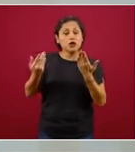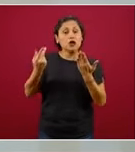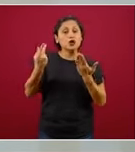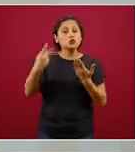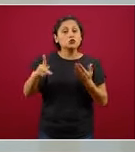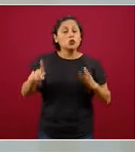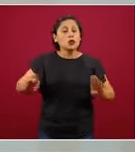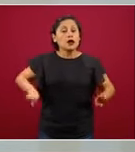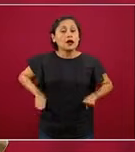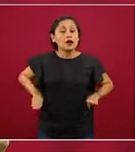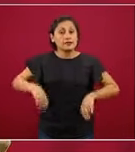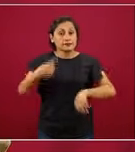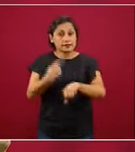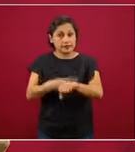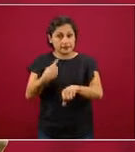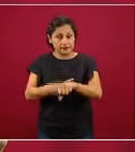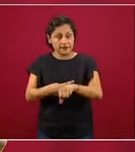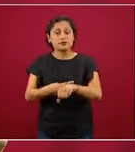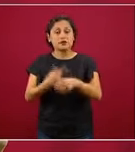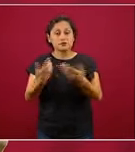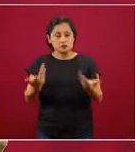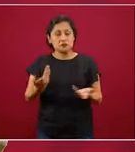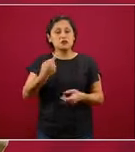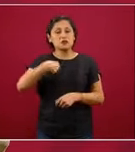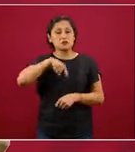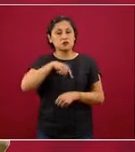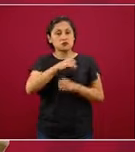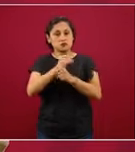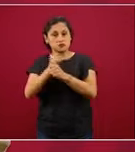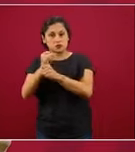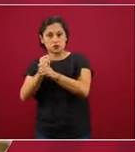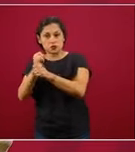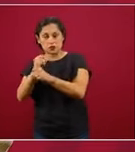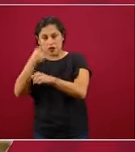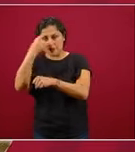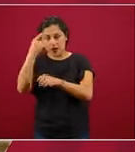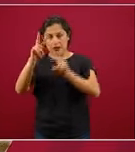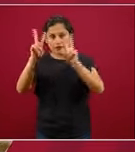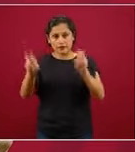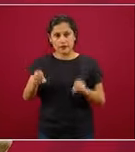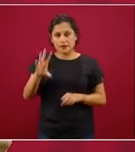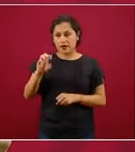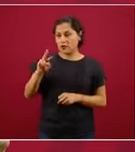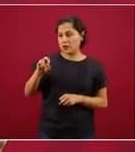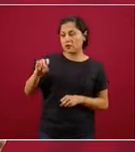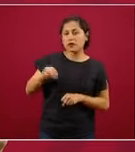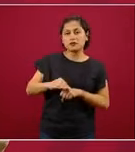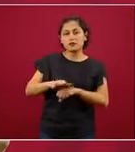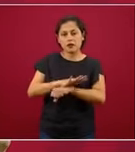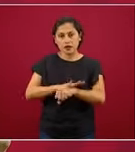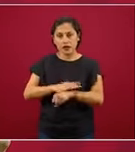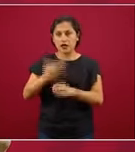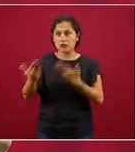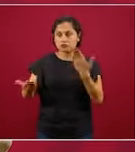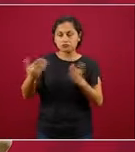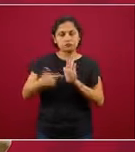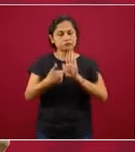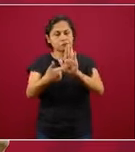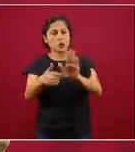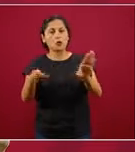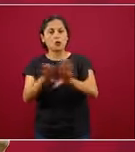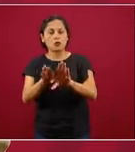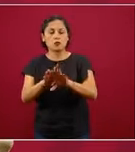claro sobre cómo se está presentando la epidemia de COVID en los países. En los medios de comunicación, algunos, desde luego no